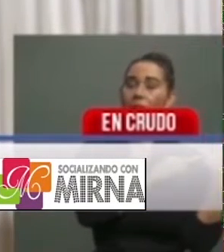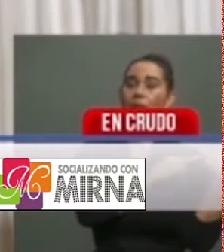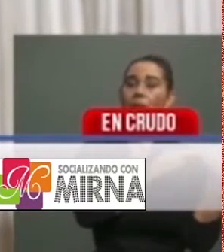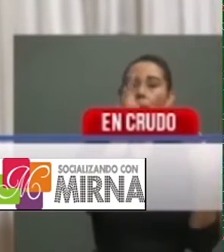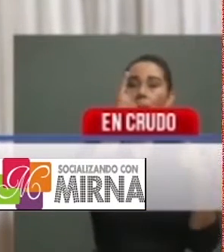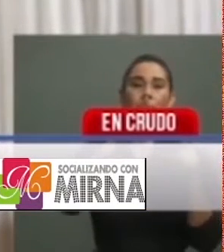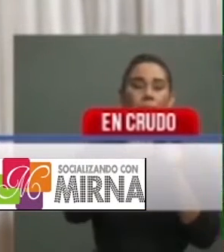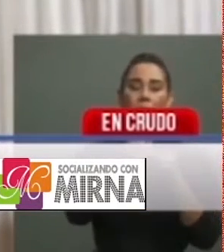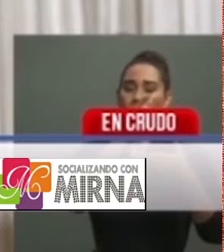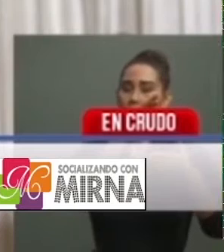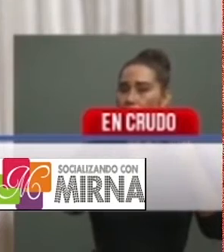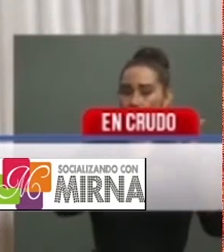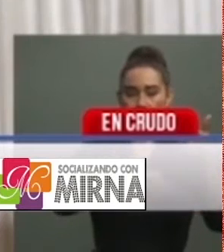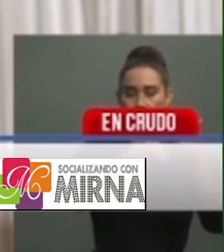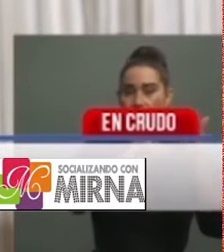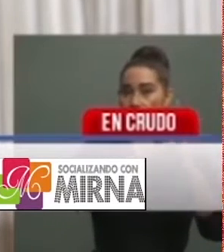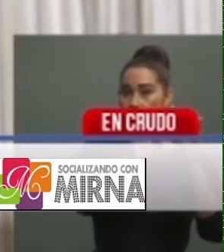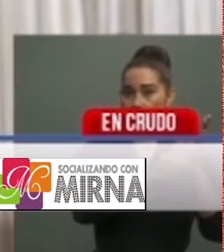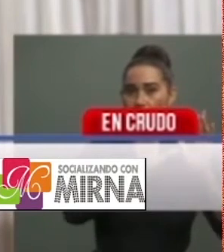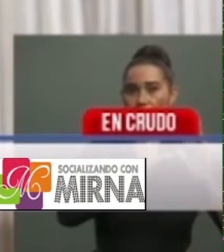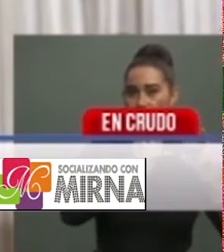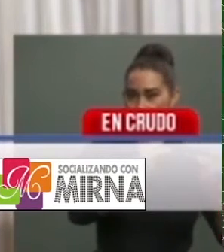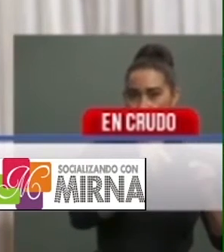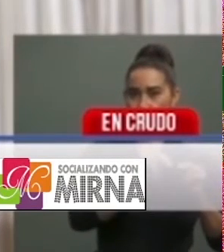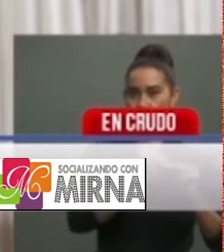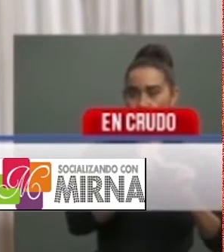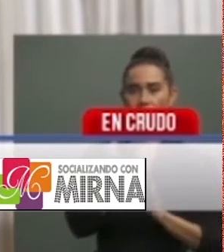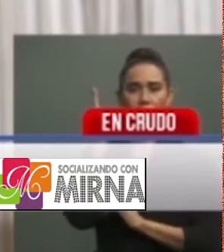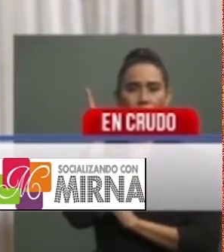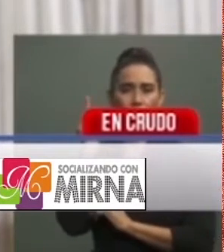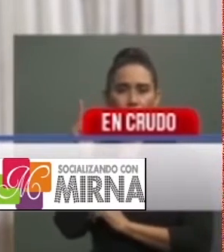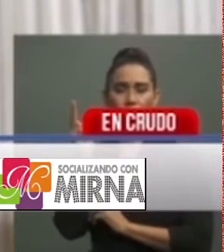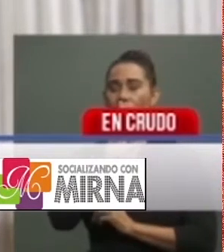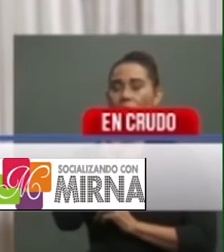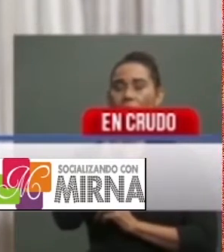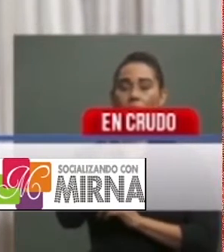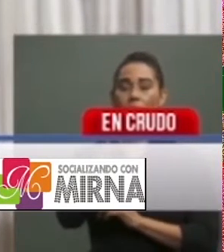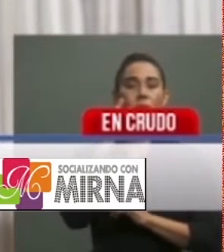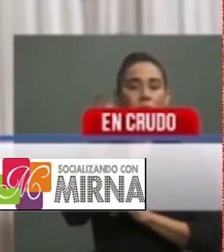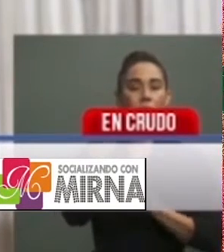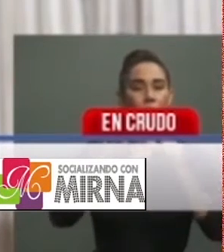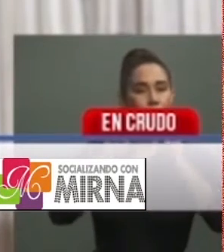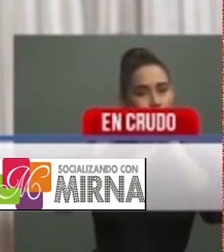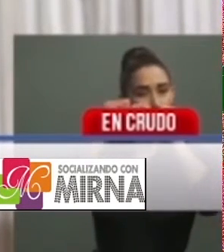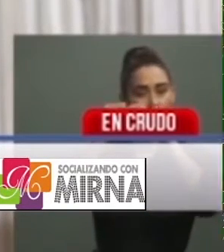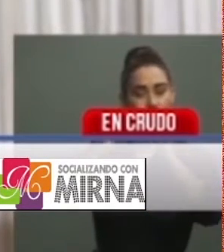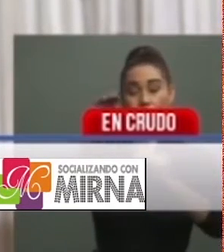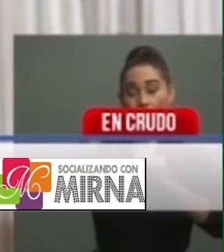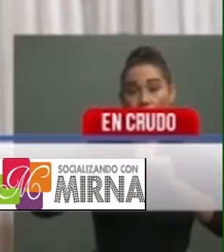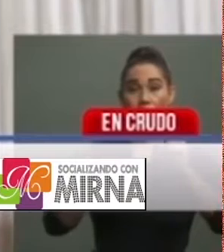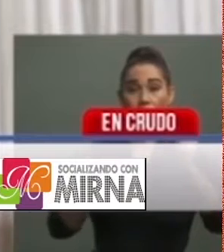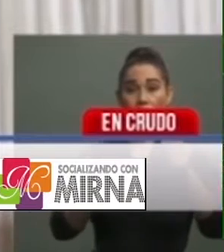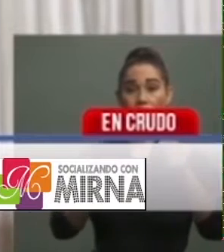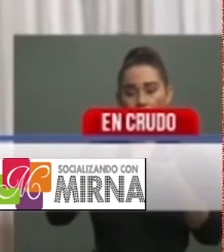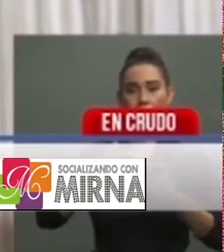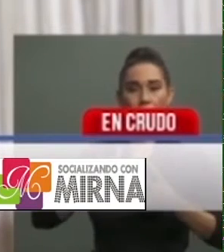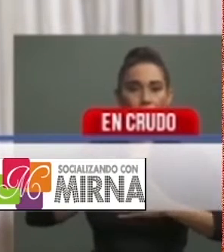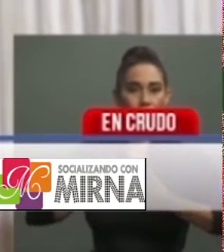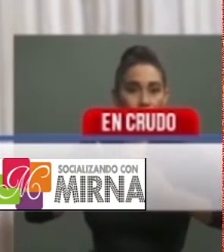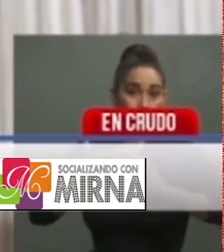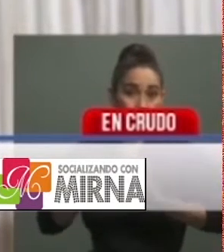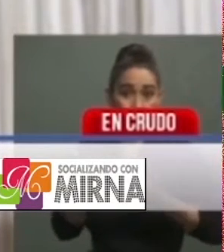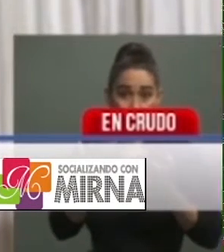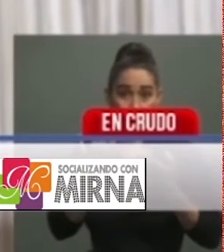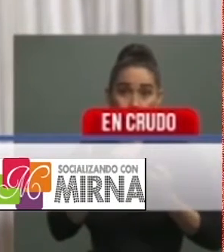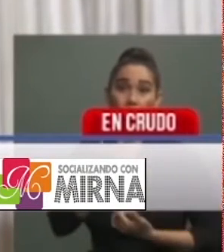esa medida de estar ¿cómo se ve? Hostigando a los que no querían usar la mascarilla